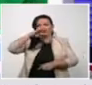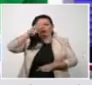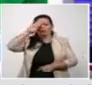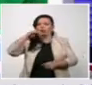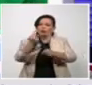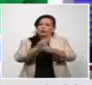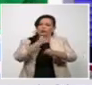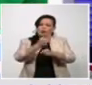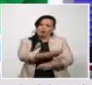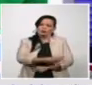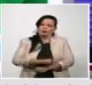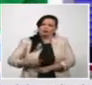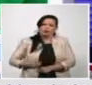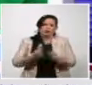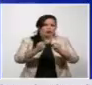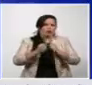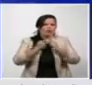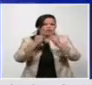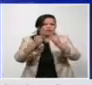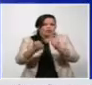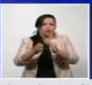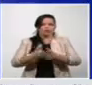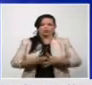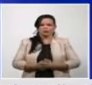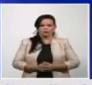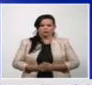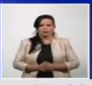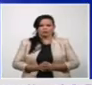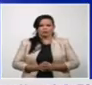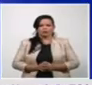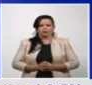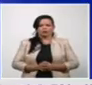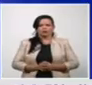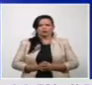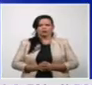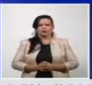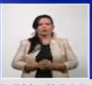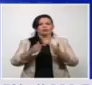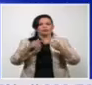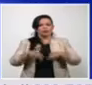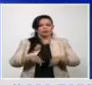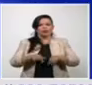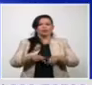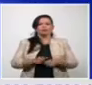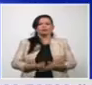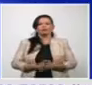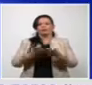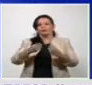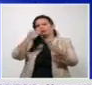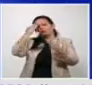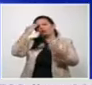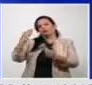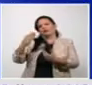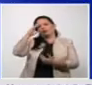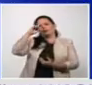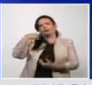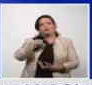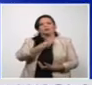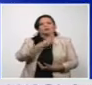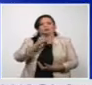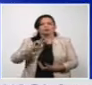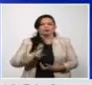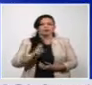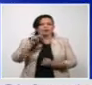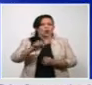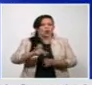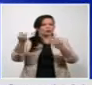que tenemos que pensar como Cuba. Ha sido hoy una amplia información, doctor, sobre los indicadores epidemiológicos que hoy